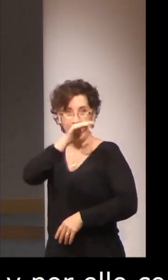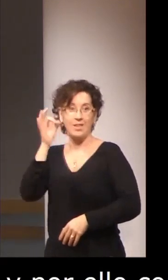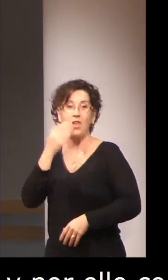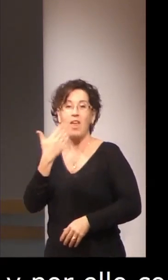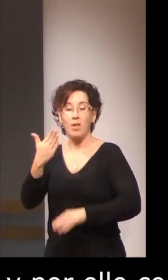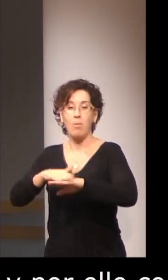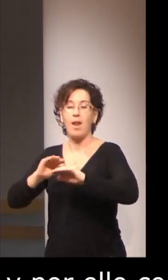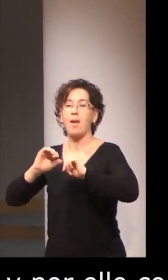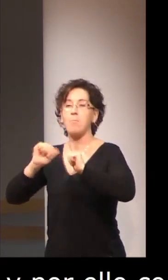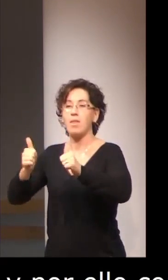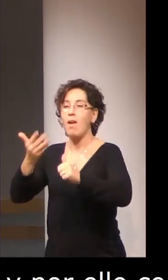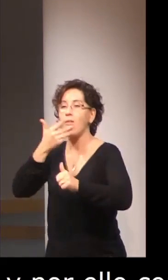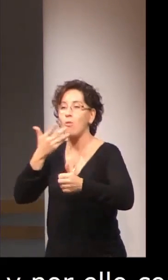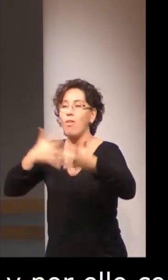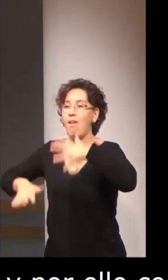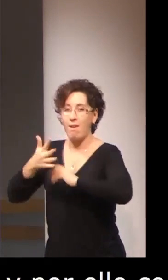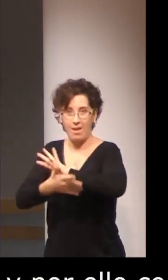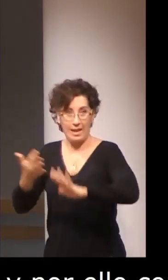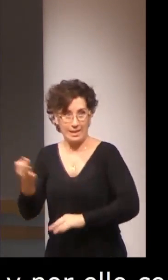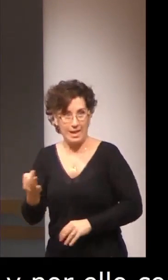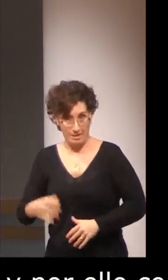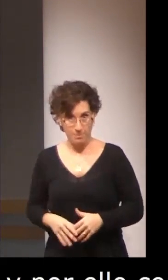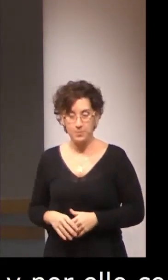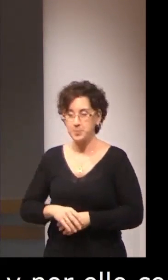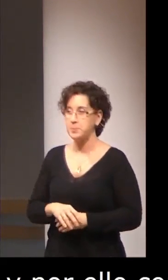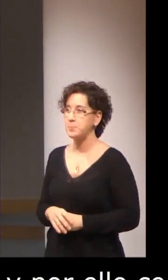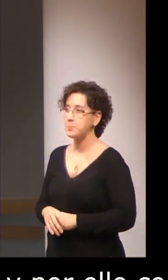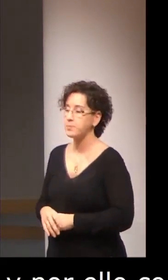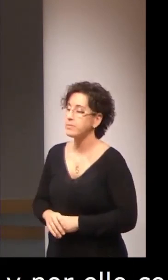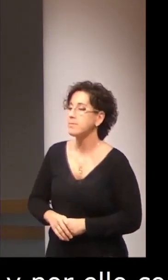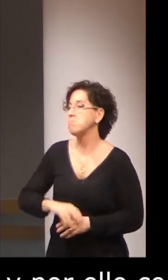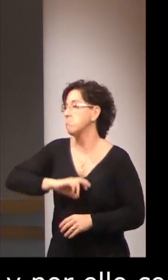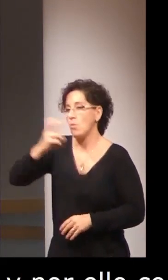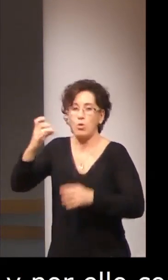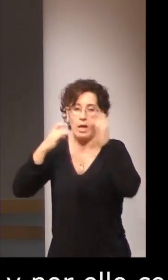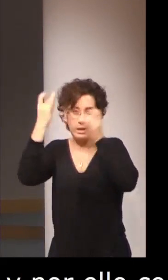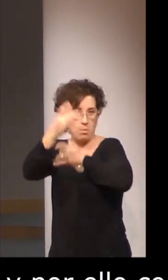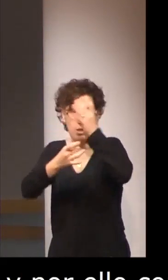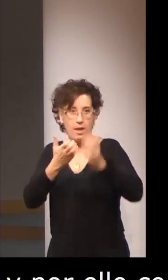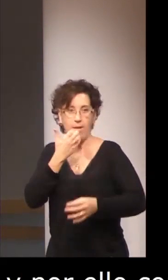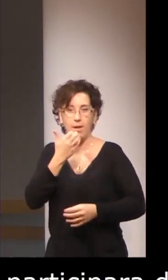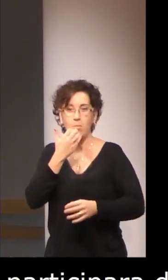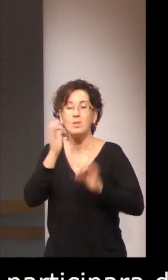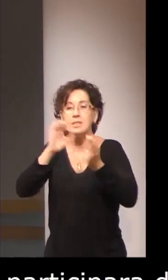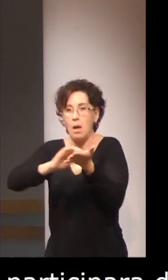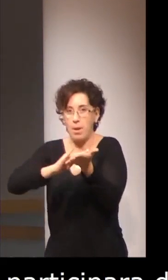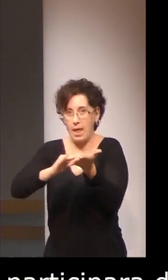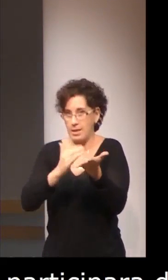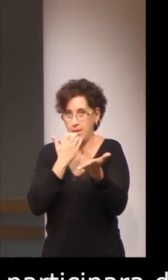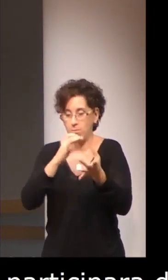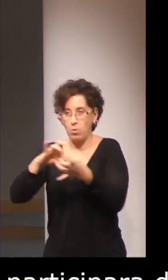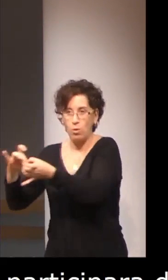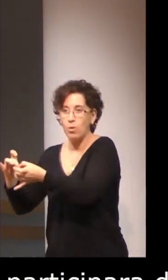cinco de 5 años eh otra actividad en este caso relacionada con el braile pues es